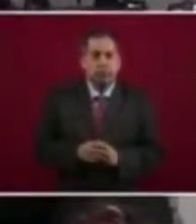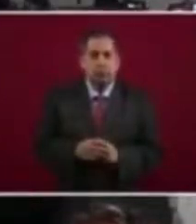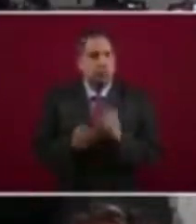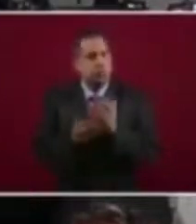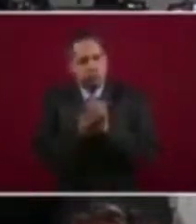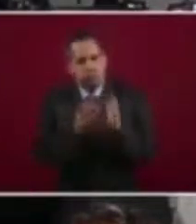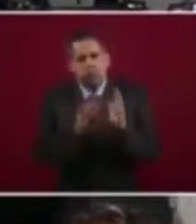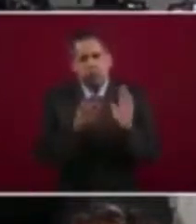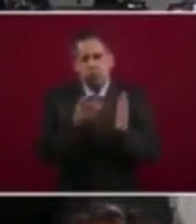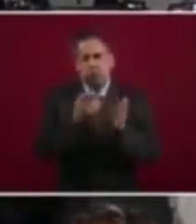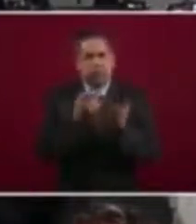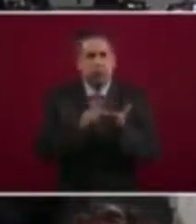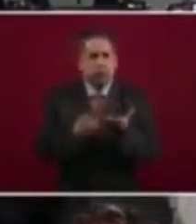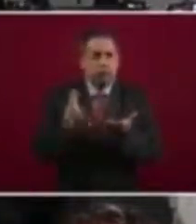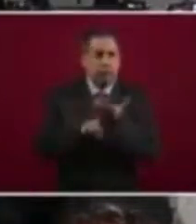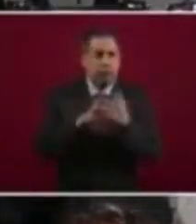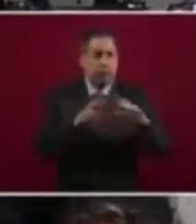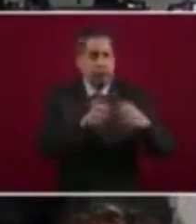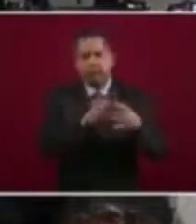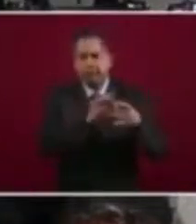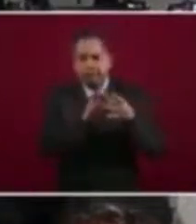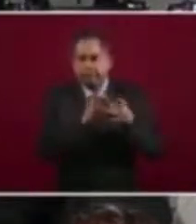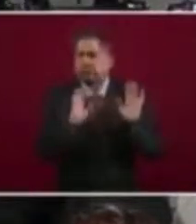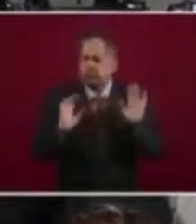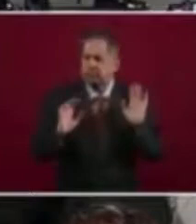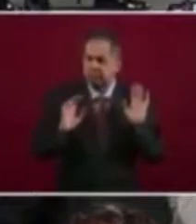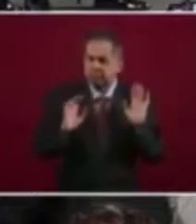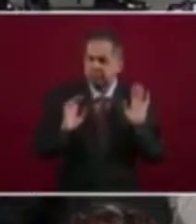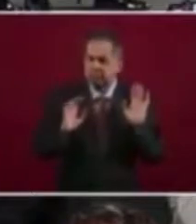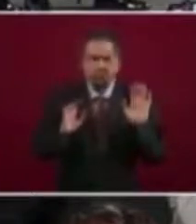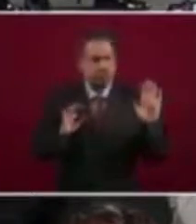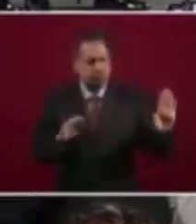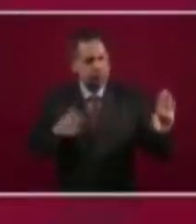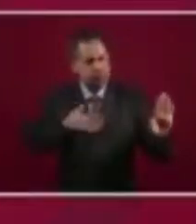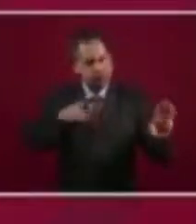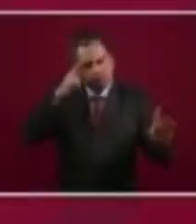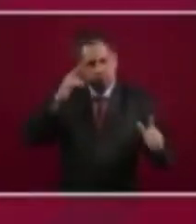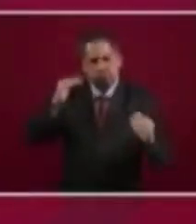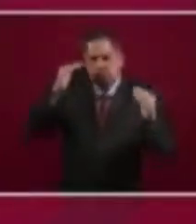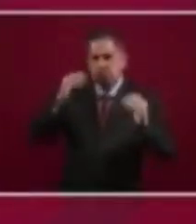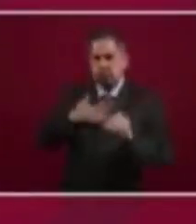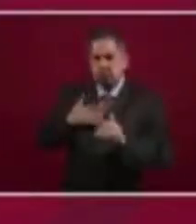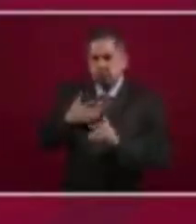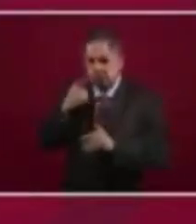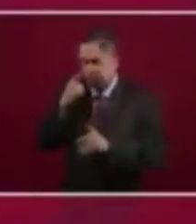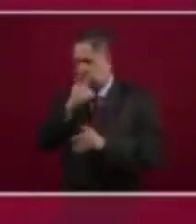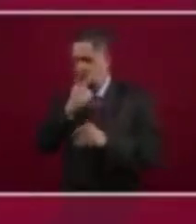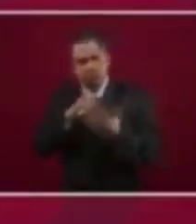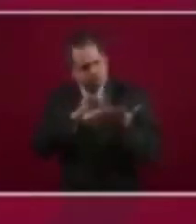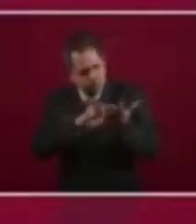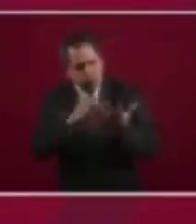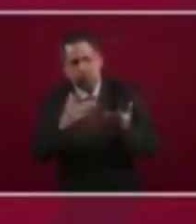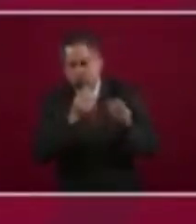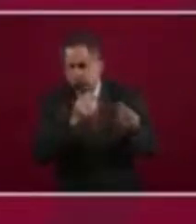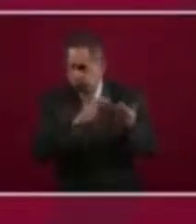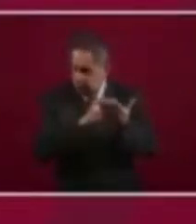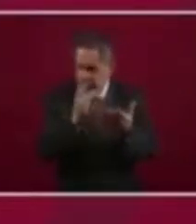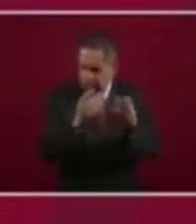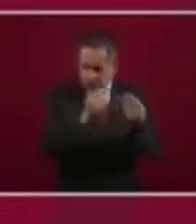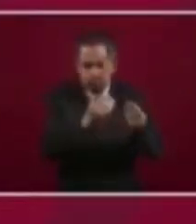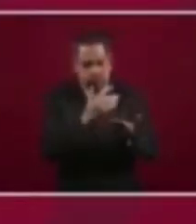suficiente violencia, caos y destrucción, el gobierno de AMLO simplemente claudicará, cederán a sus demandas y podrán ellos